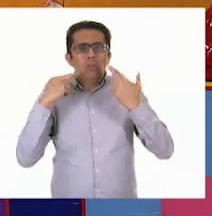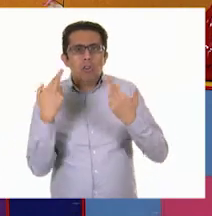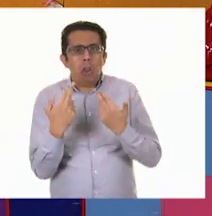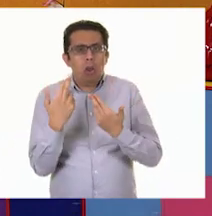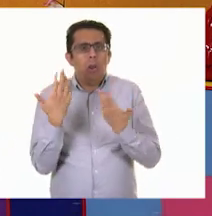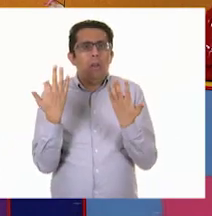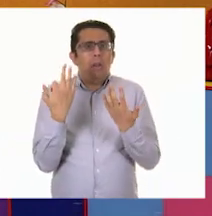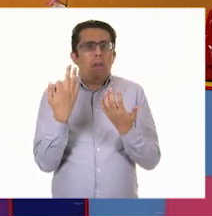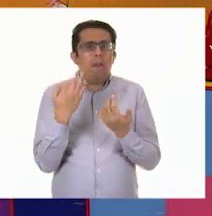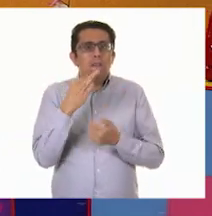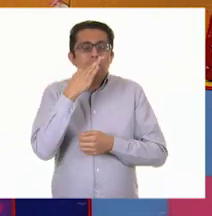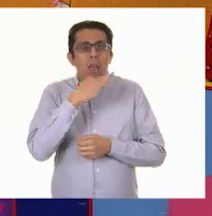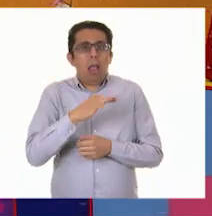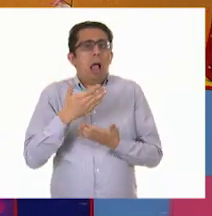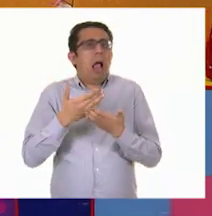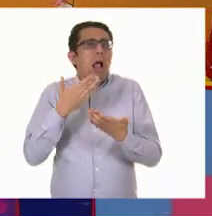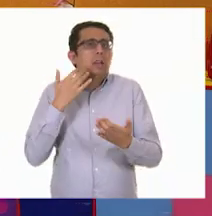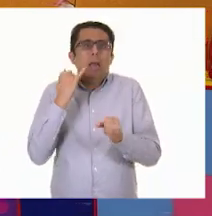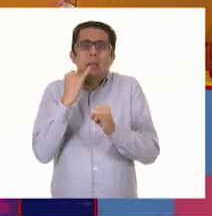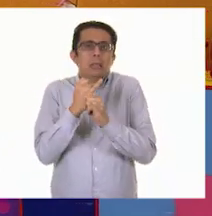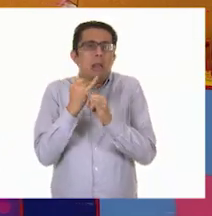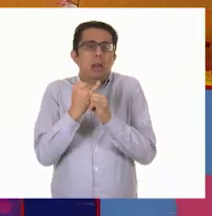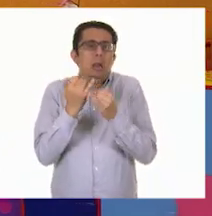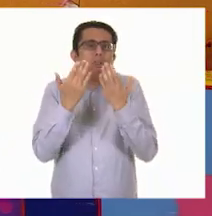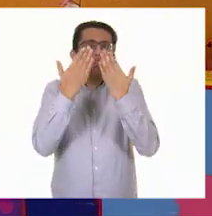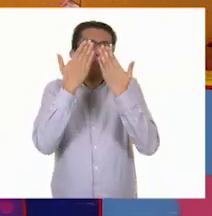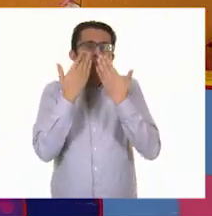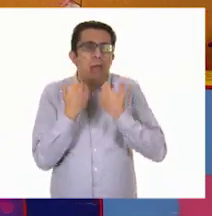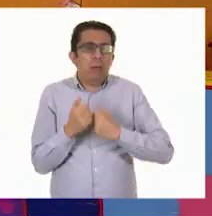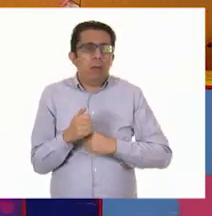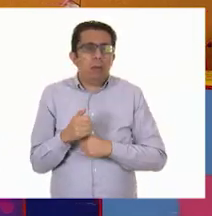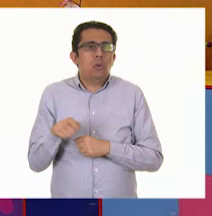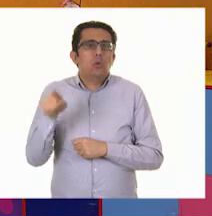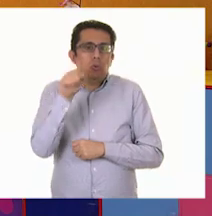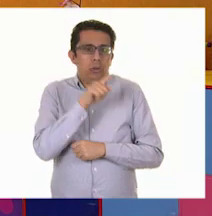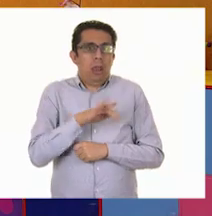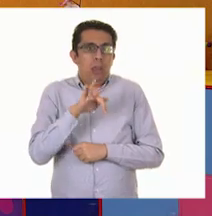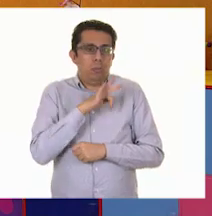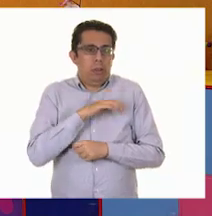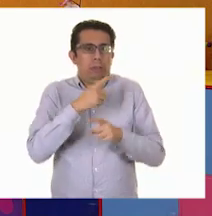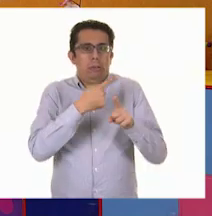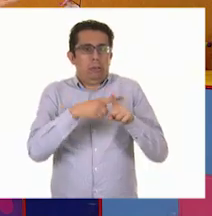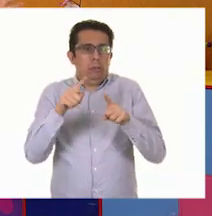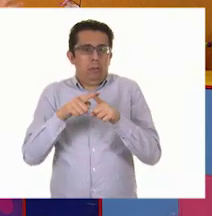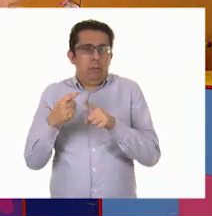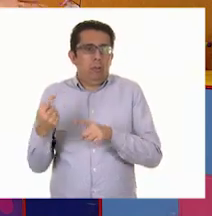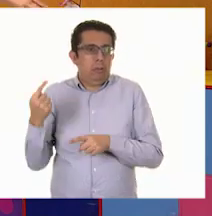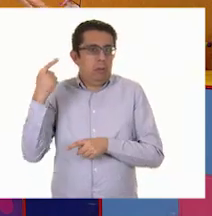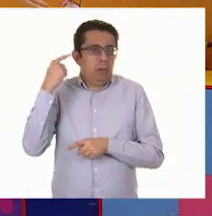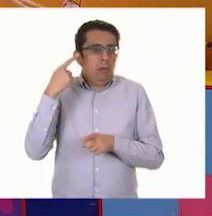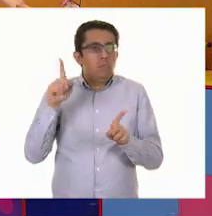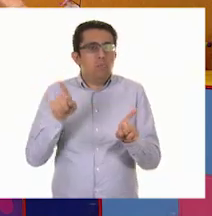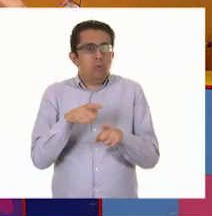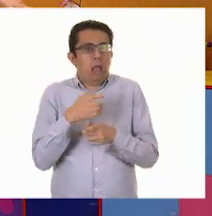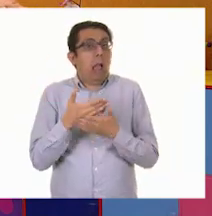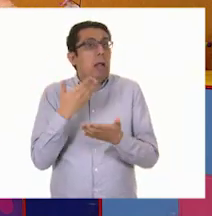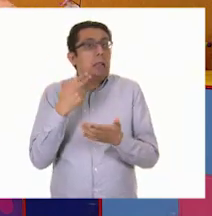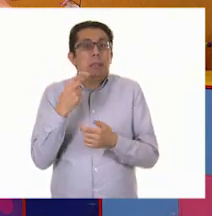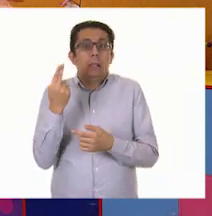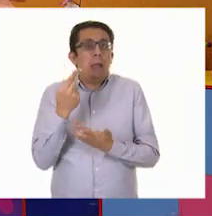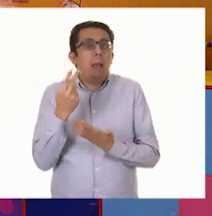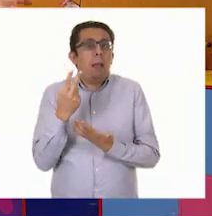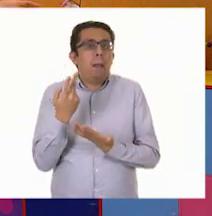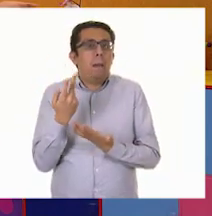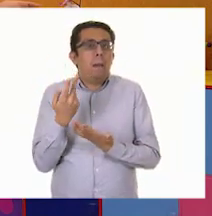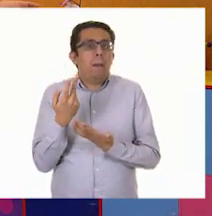Antes no teníamos internet ni televisión donde ustedes pueden escuchar música. Teníamos que tocar la música en vivo para